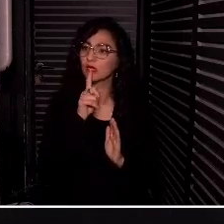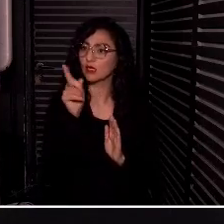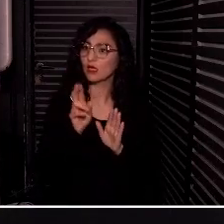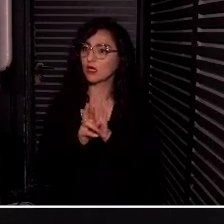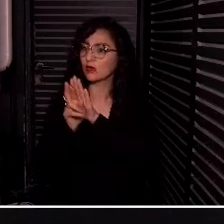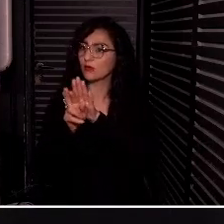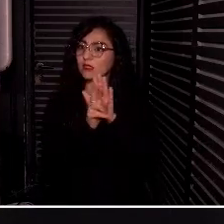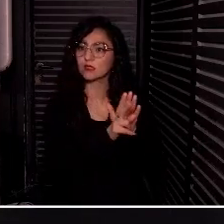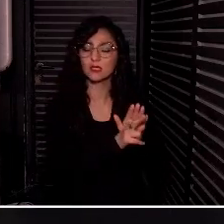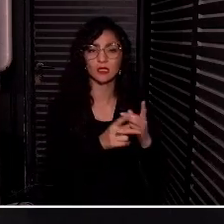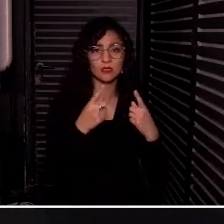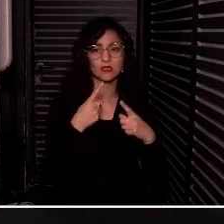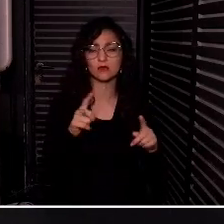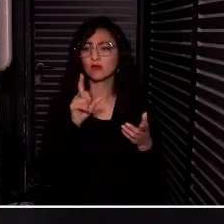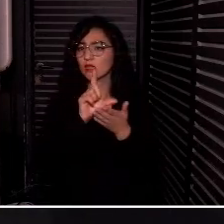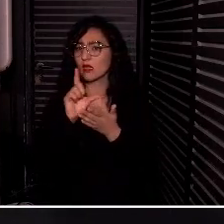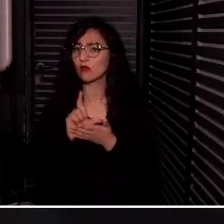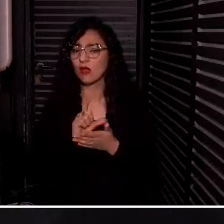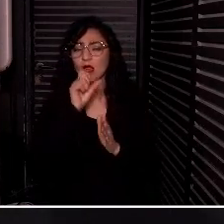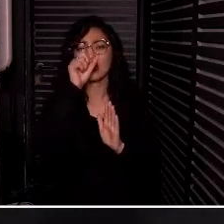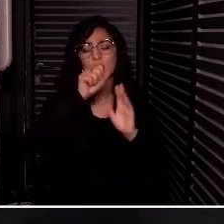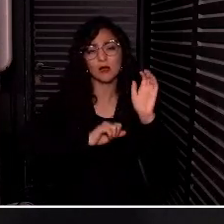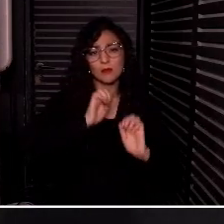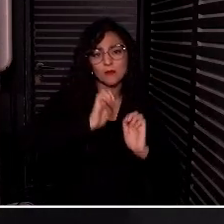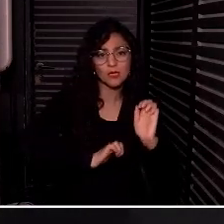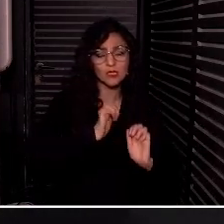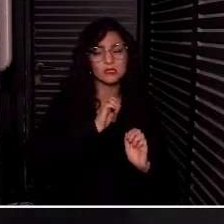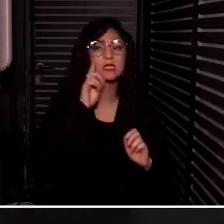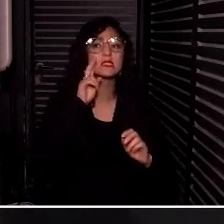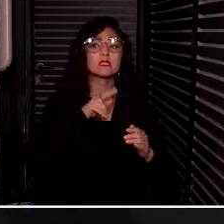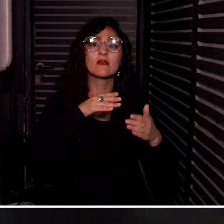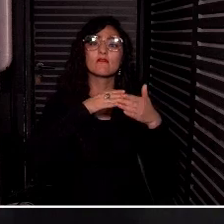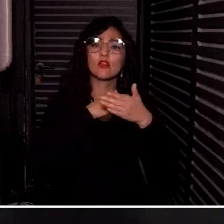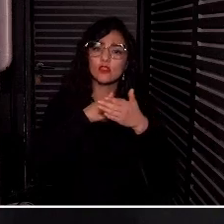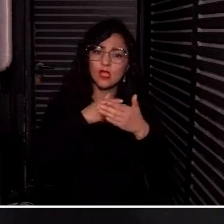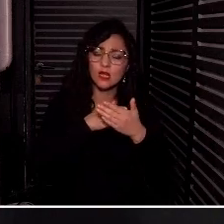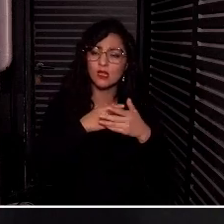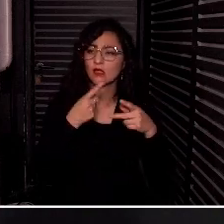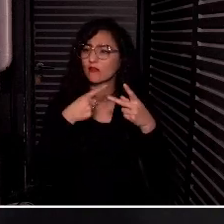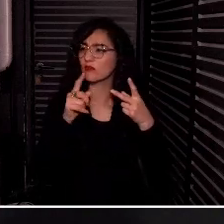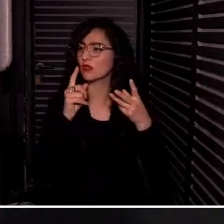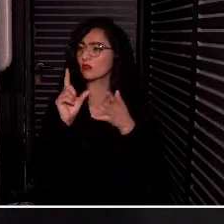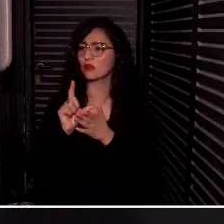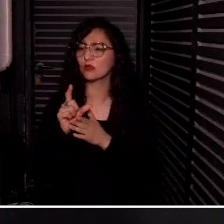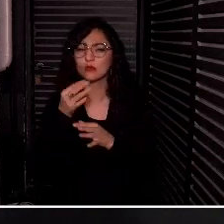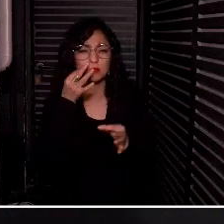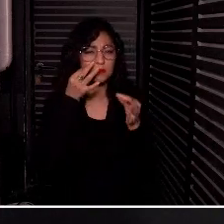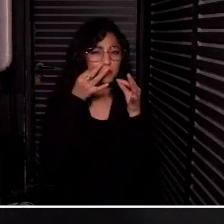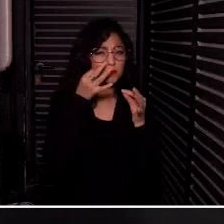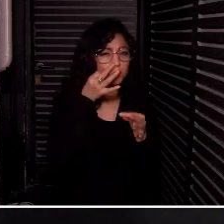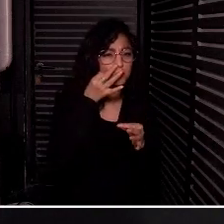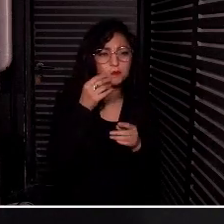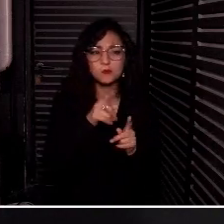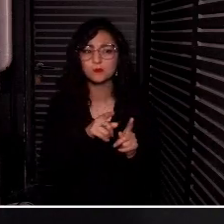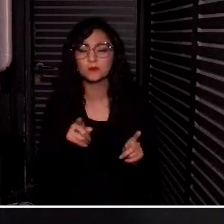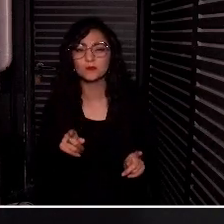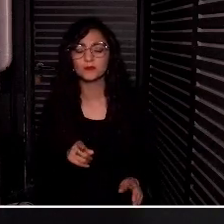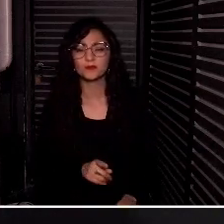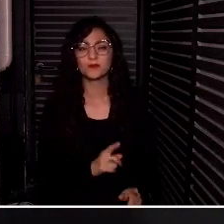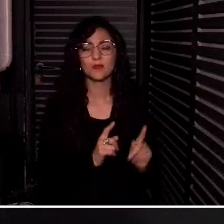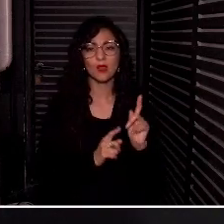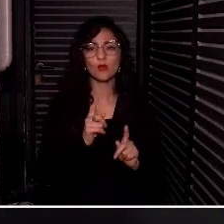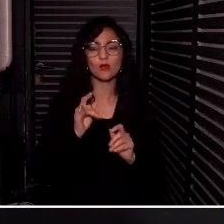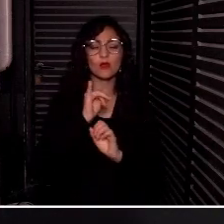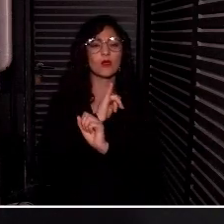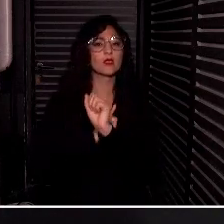de reporteros Sin fronteras tenemos una suerte de ranking Estamos sometidos a una serie de de de observaciones de parte del de organismos